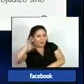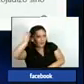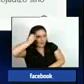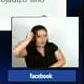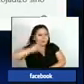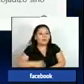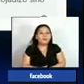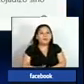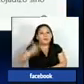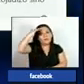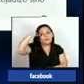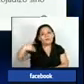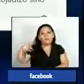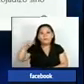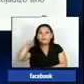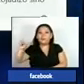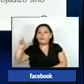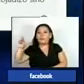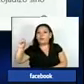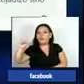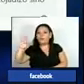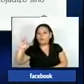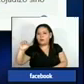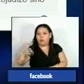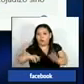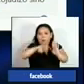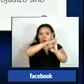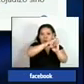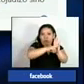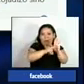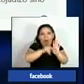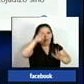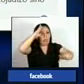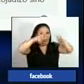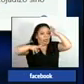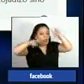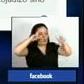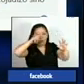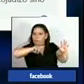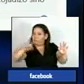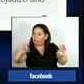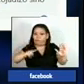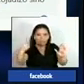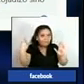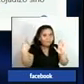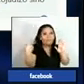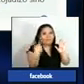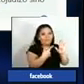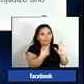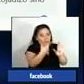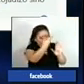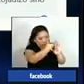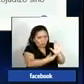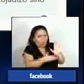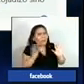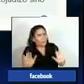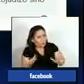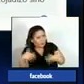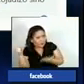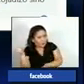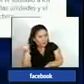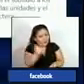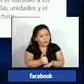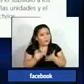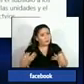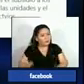Rosibel Hernández dice, Los protocolos no son de cumplimiento antojadizo, sino obligatorio. ¿Por qué hay que darles bonos? Pregunta ella.